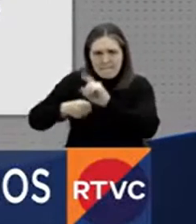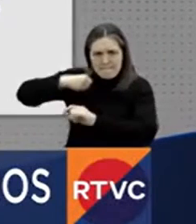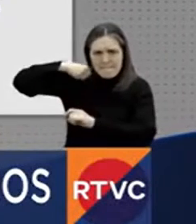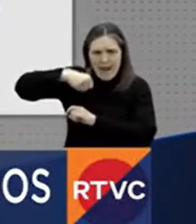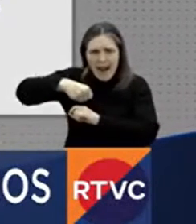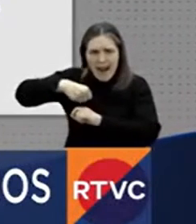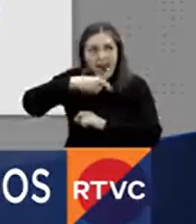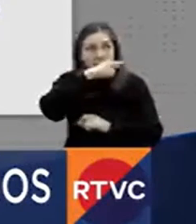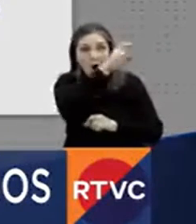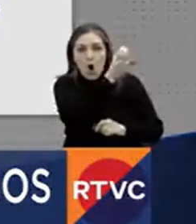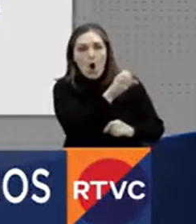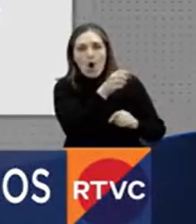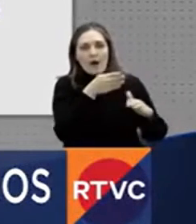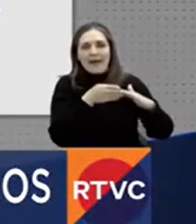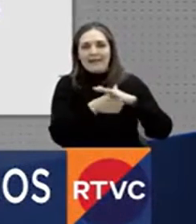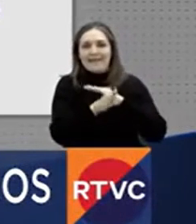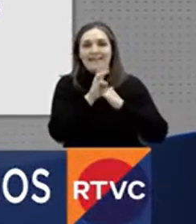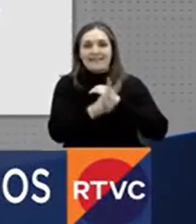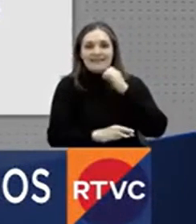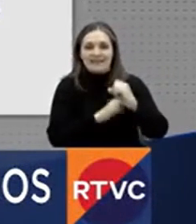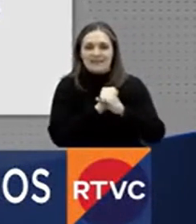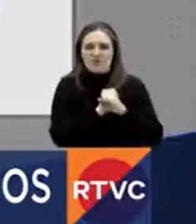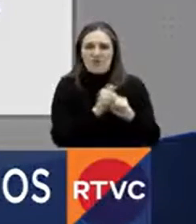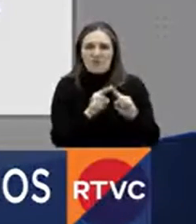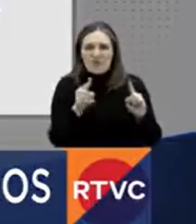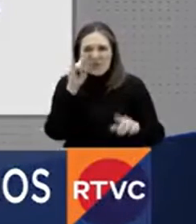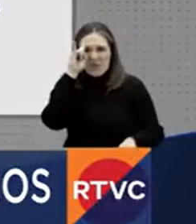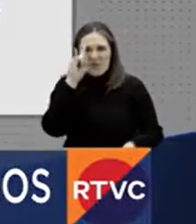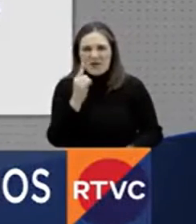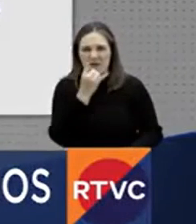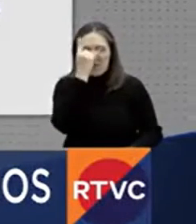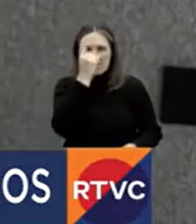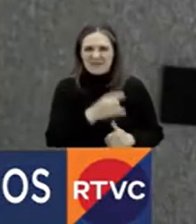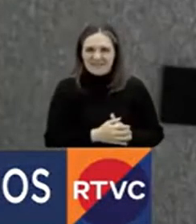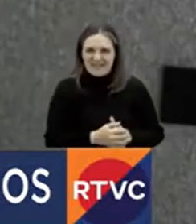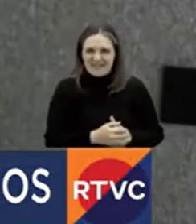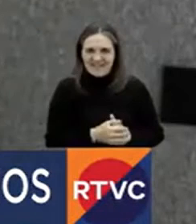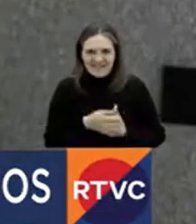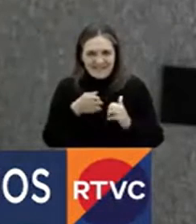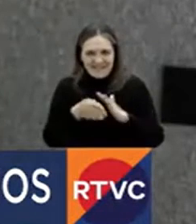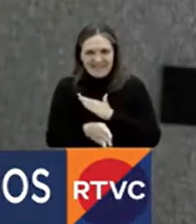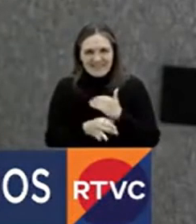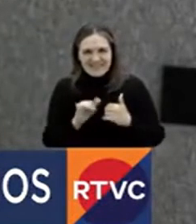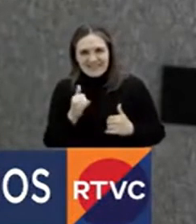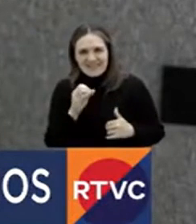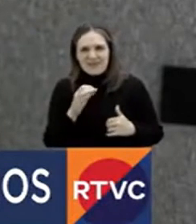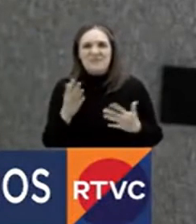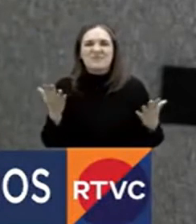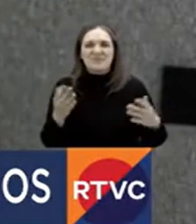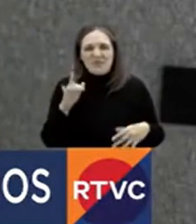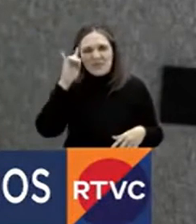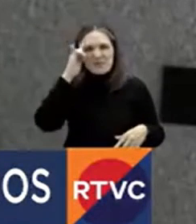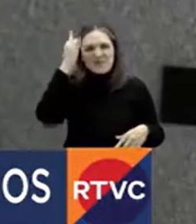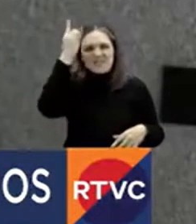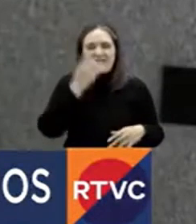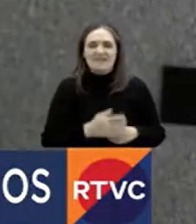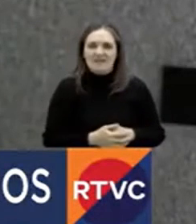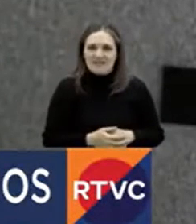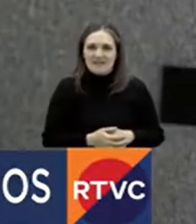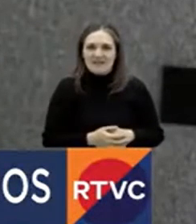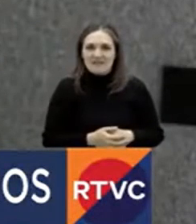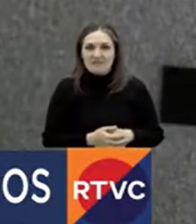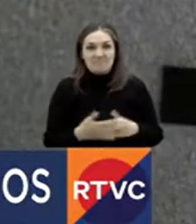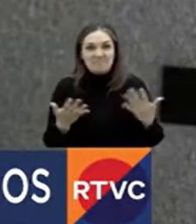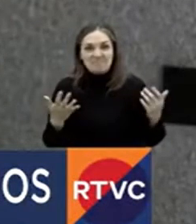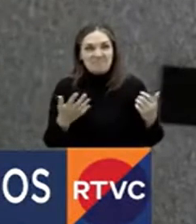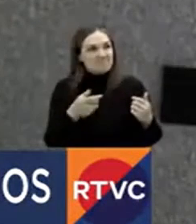país. Pero la piedra en el zapato es cómo verificar que el hombre no incumpla. Que no vaya 3 años al estadio, me parece bien. No sé cómo lo